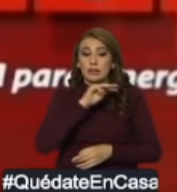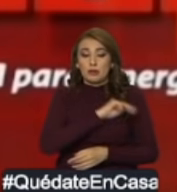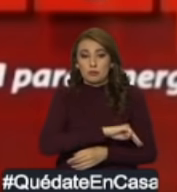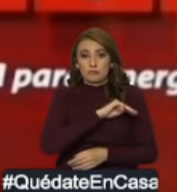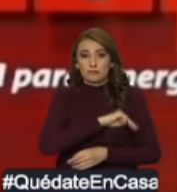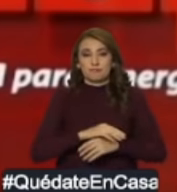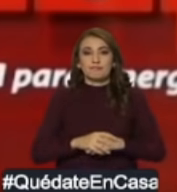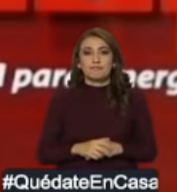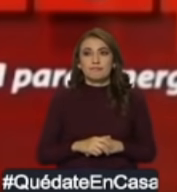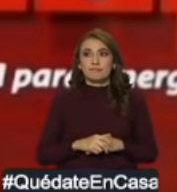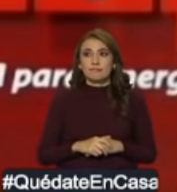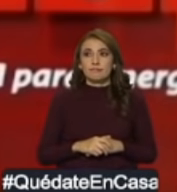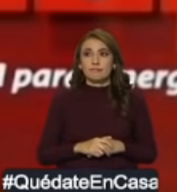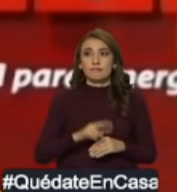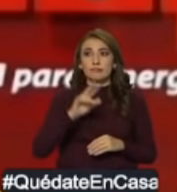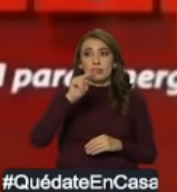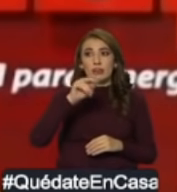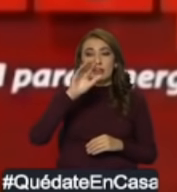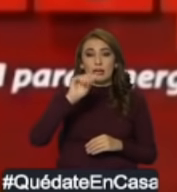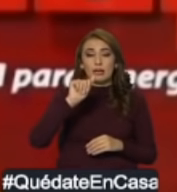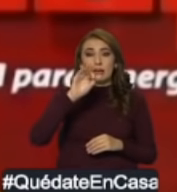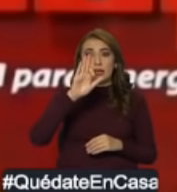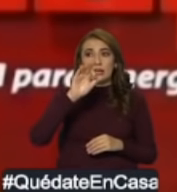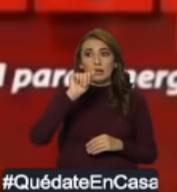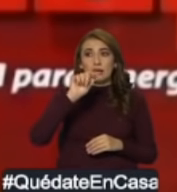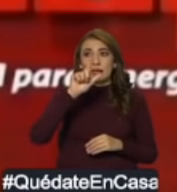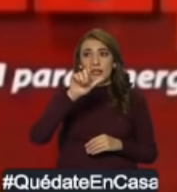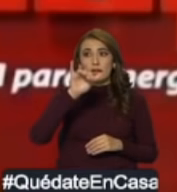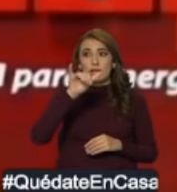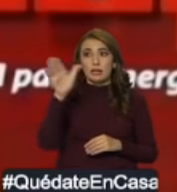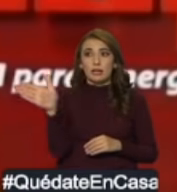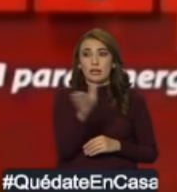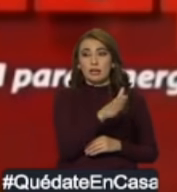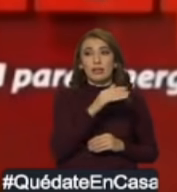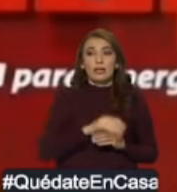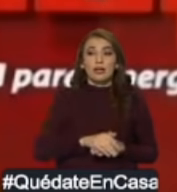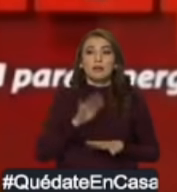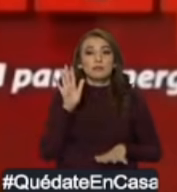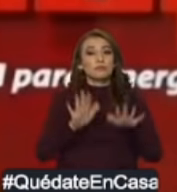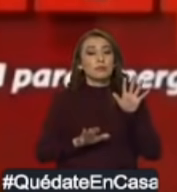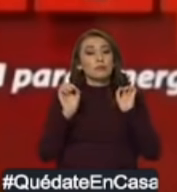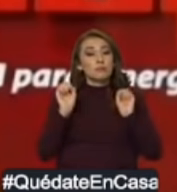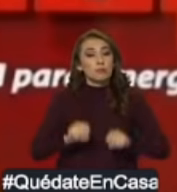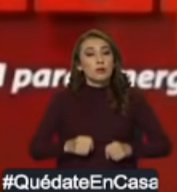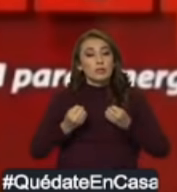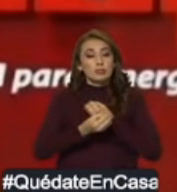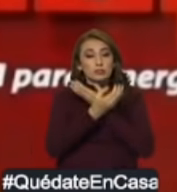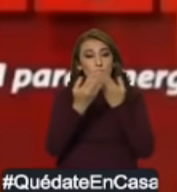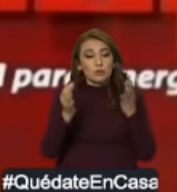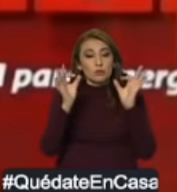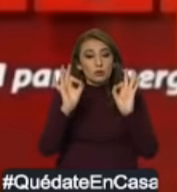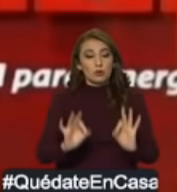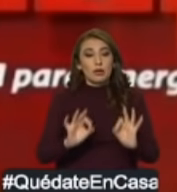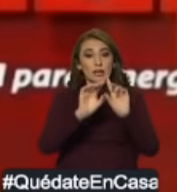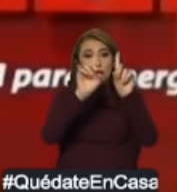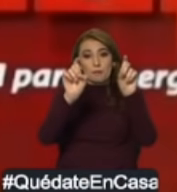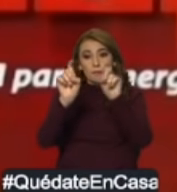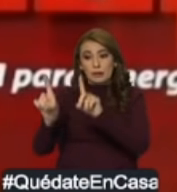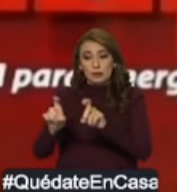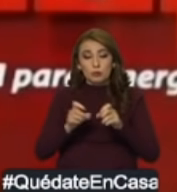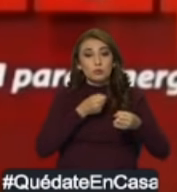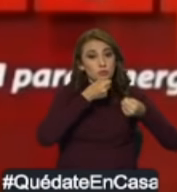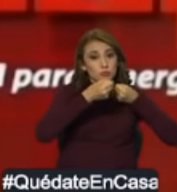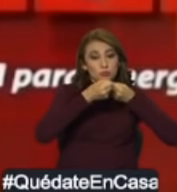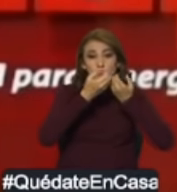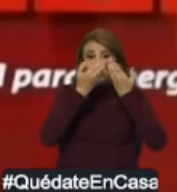del Ecuador. Natalie, si le parece, y todavía tenemos algunos minutos, creo que este puede ser un momento oportuno para recibir preguntas